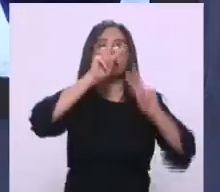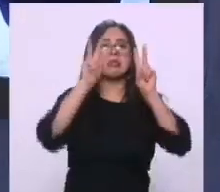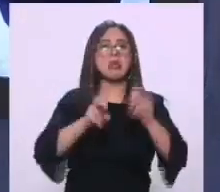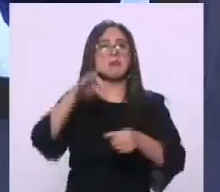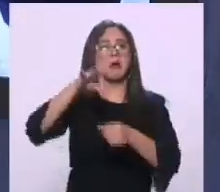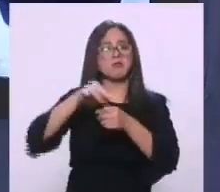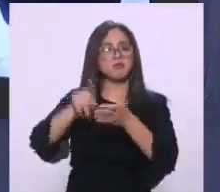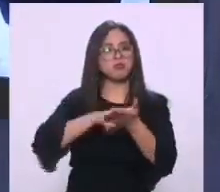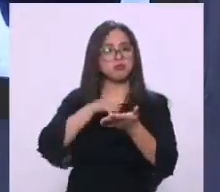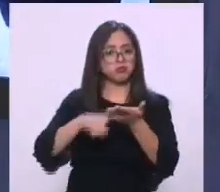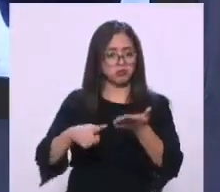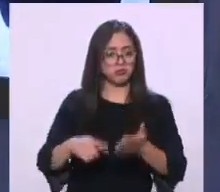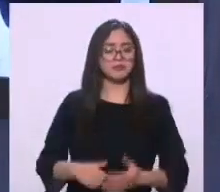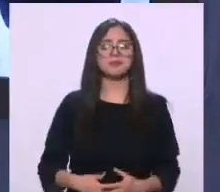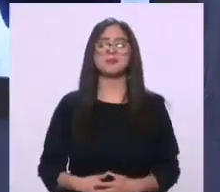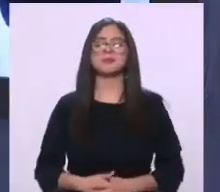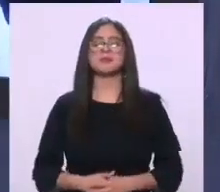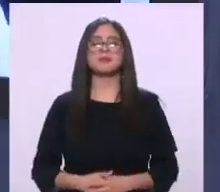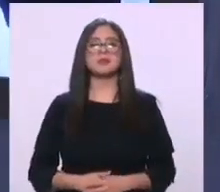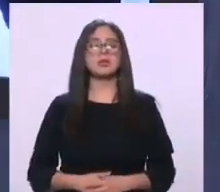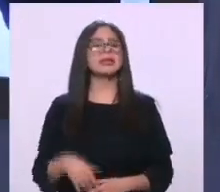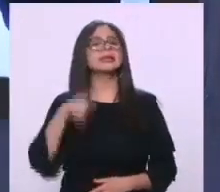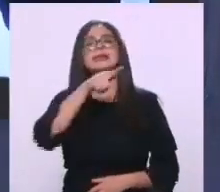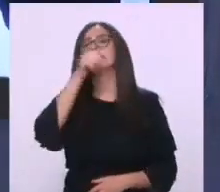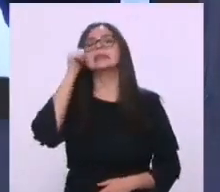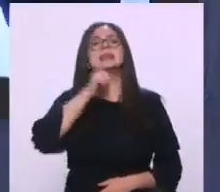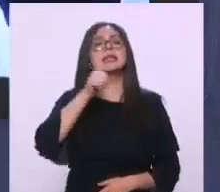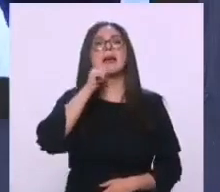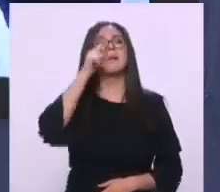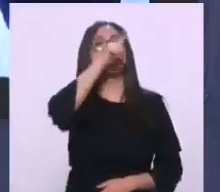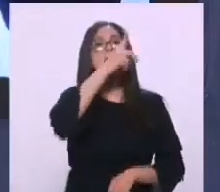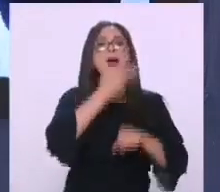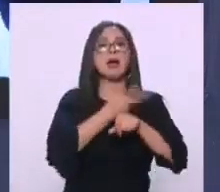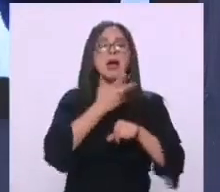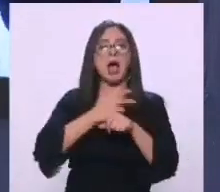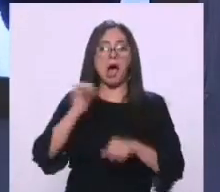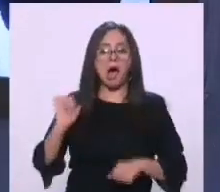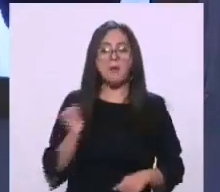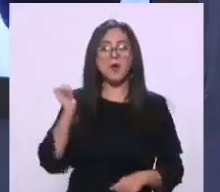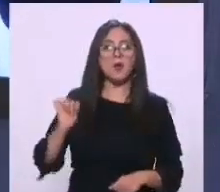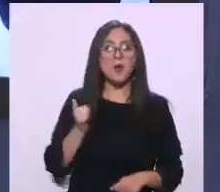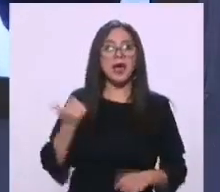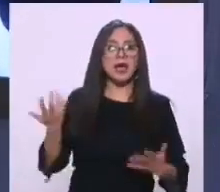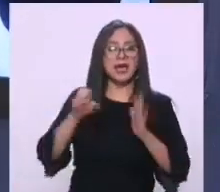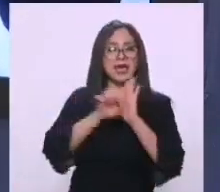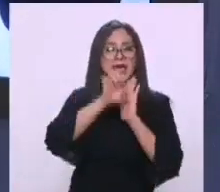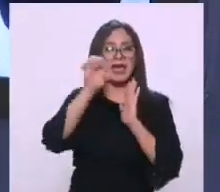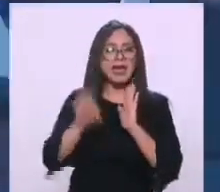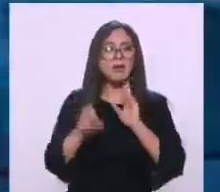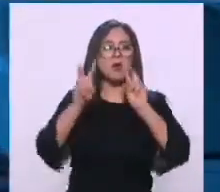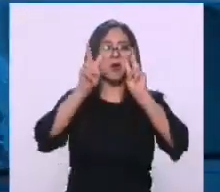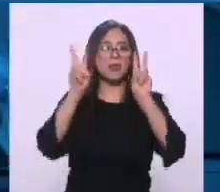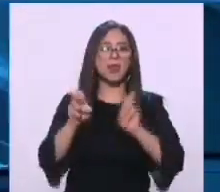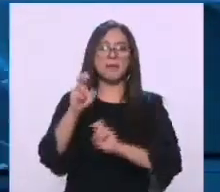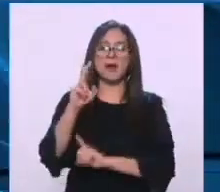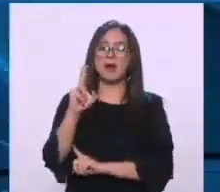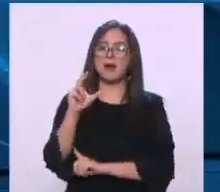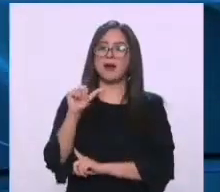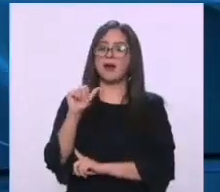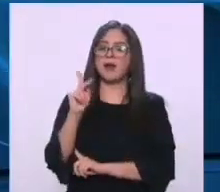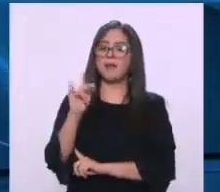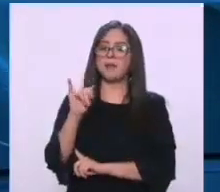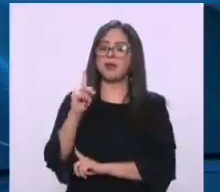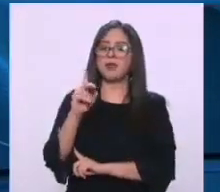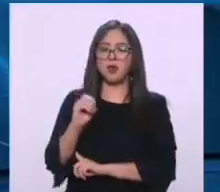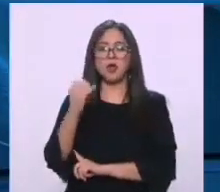presidente de los Estados Unidos cualquier elemento que pudiera ayudarlo. Rápido y Furioso, pues está dando mucho de qué hablar. Me parece